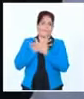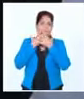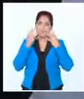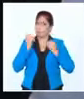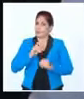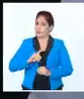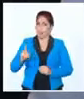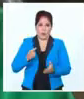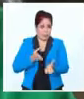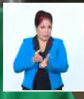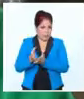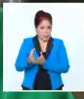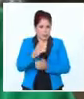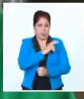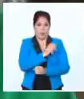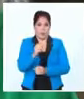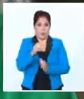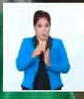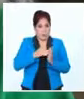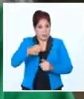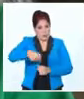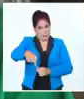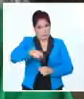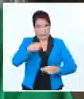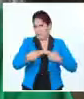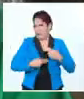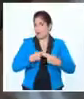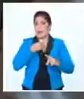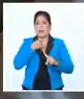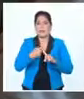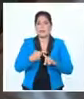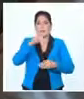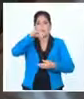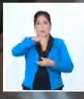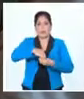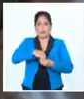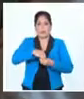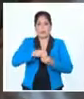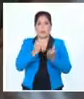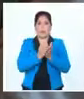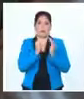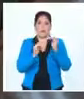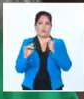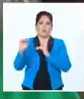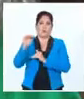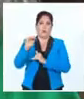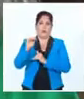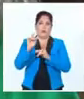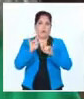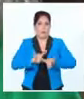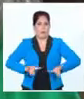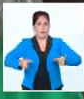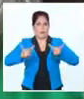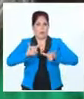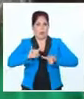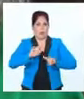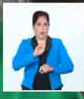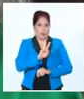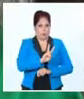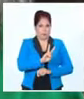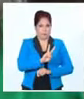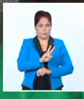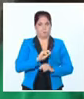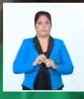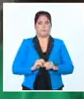la titular de educación que en los venideros meses se realizarán pruebas de ingreso a la educación superior en dos ocasiones. Tendremos exámenes de ingreso